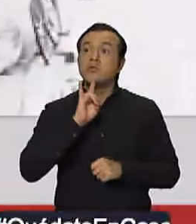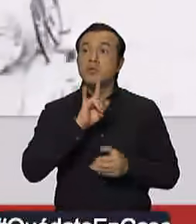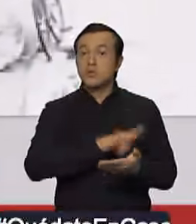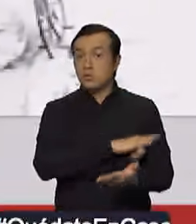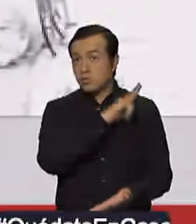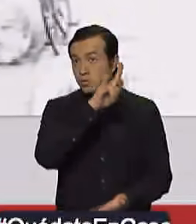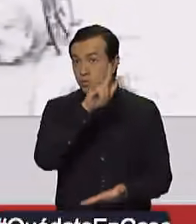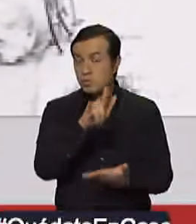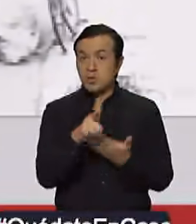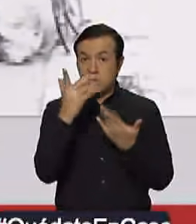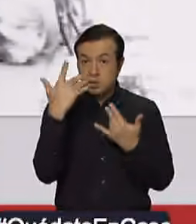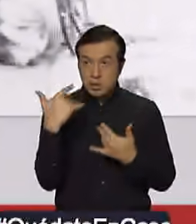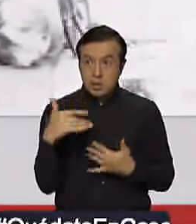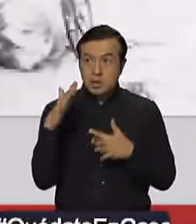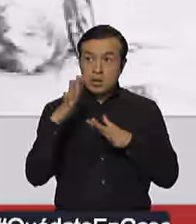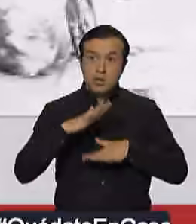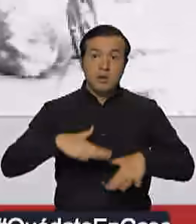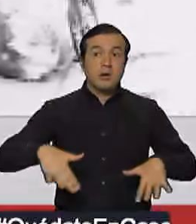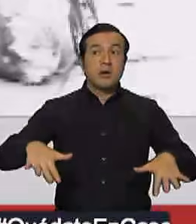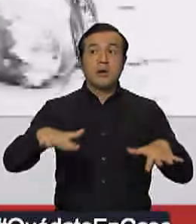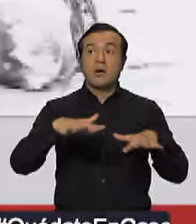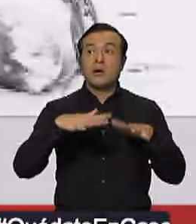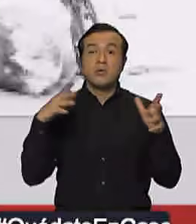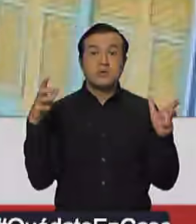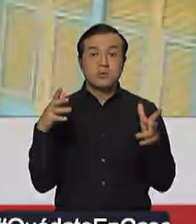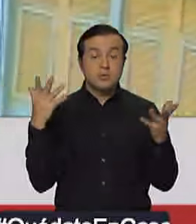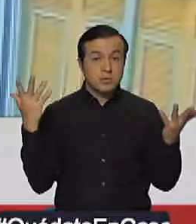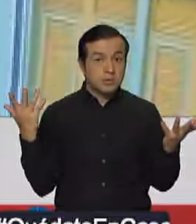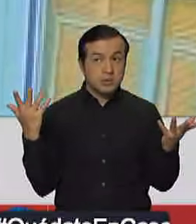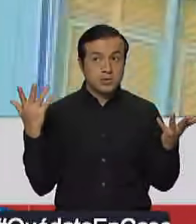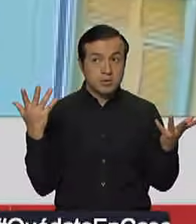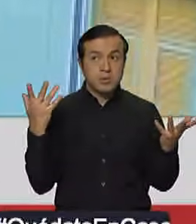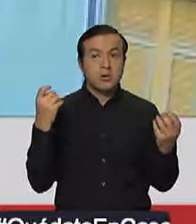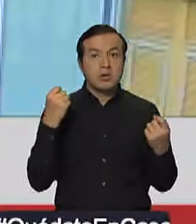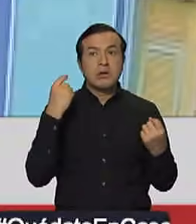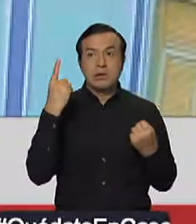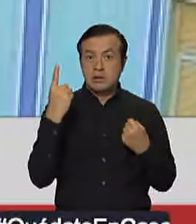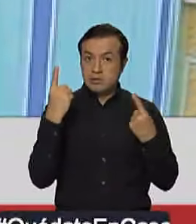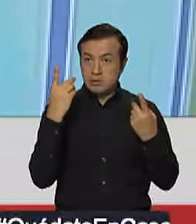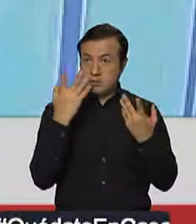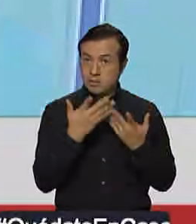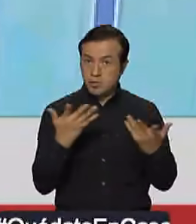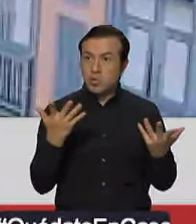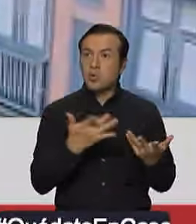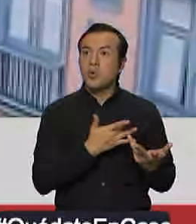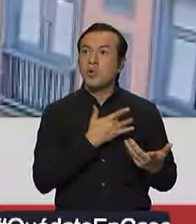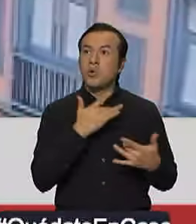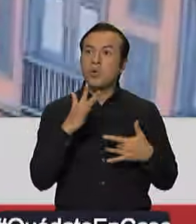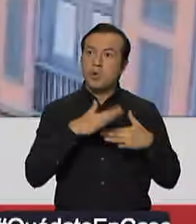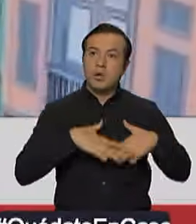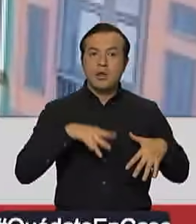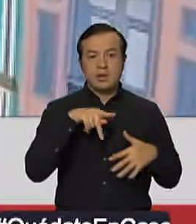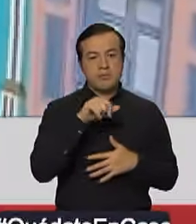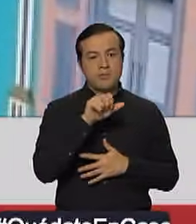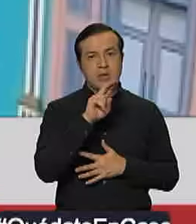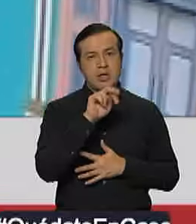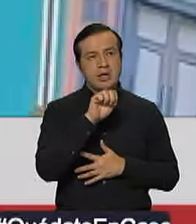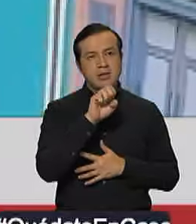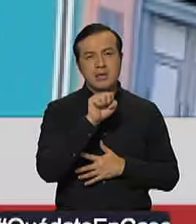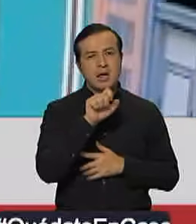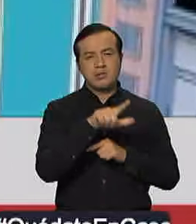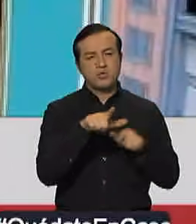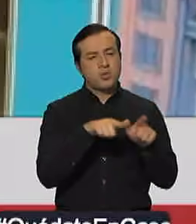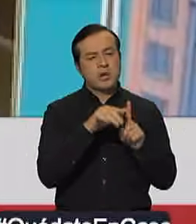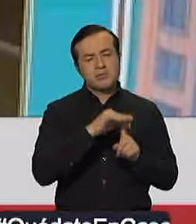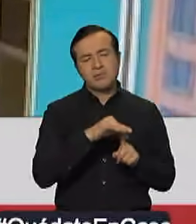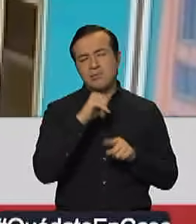Unidos, tras conocer el barrio bohemio de Greenwich Village, marcó su sueño de convertir al barrio Las Peñas en uno de los